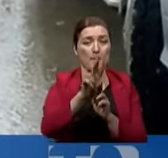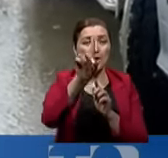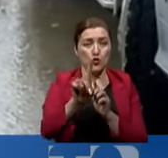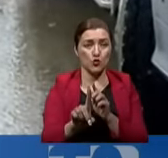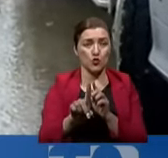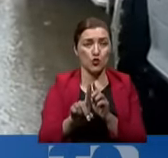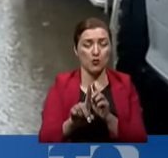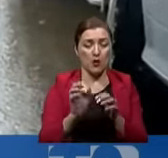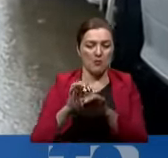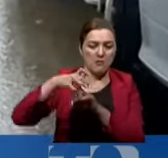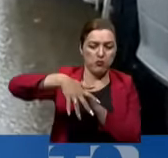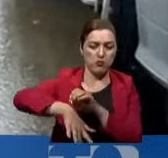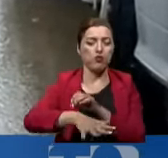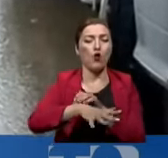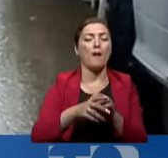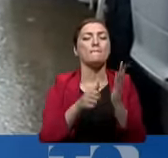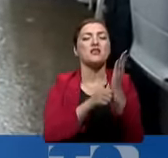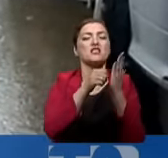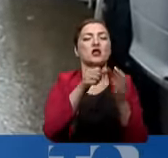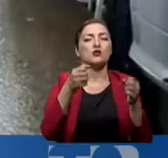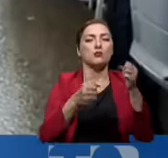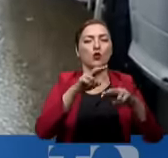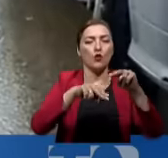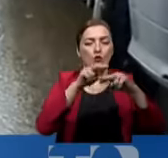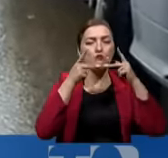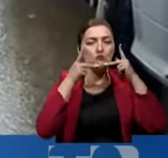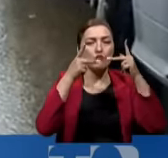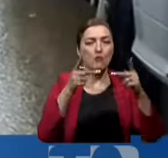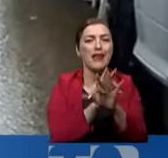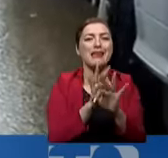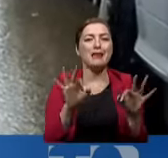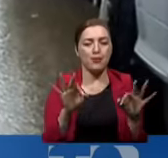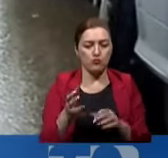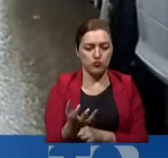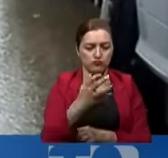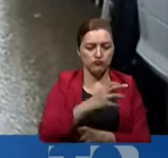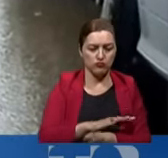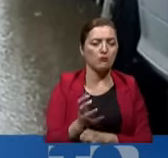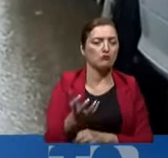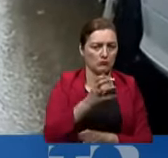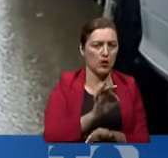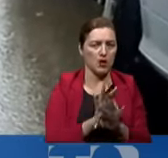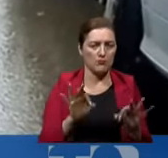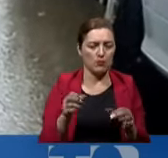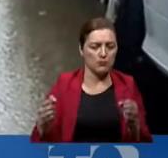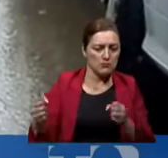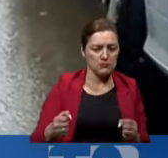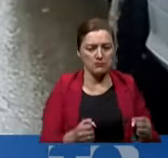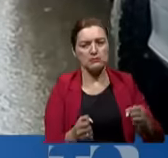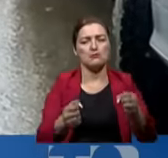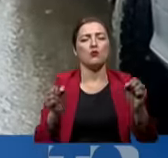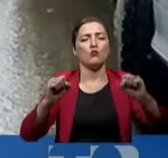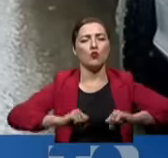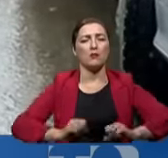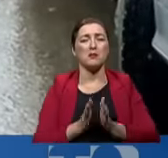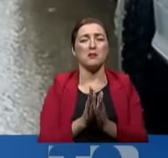un pequeño deslizamiento, pero el Ministerio de Transportes y Obras Públicas de Bolívar se encuentra ya en el sitio para despejar esta zona y se pide a la